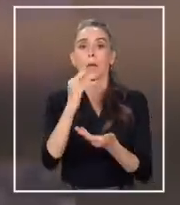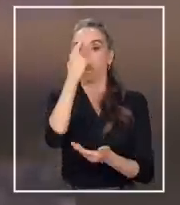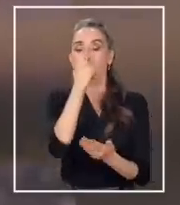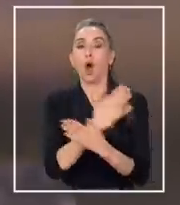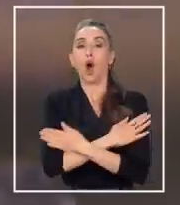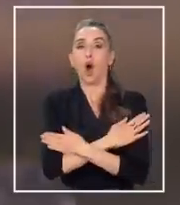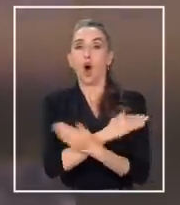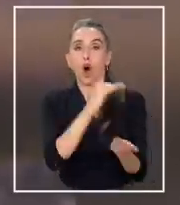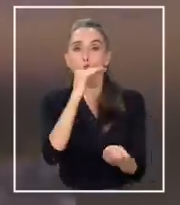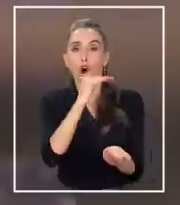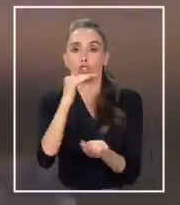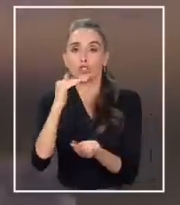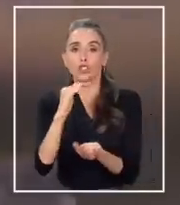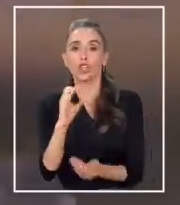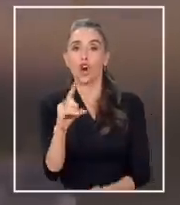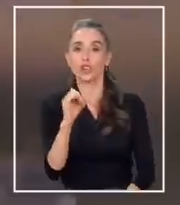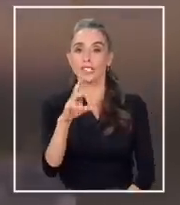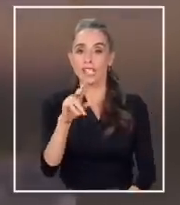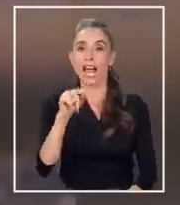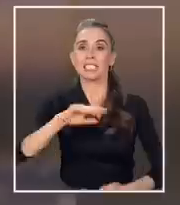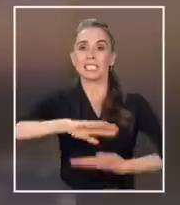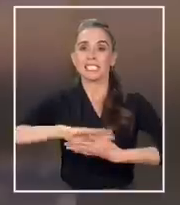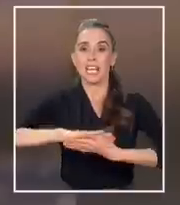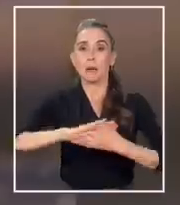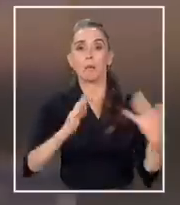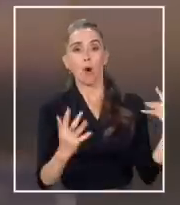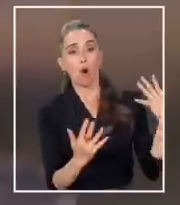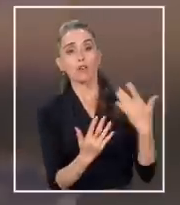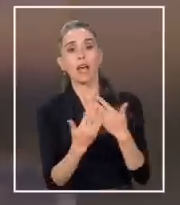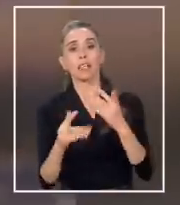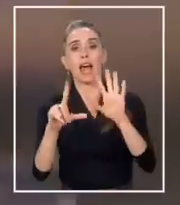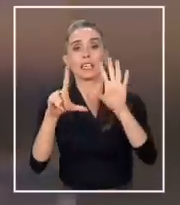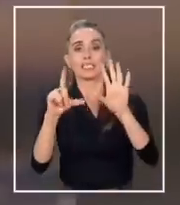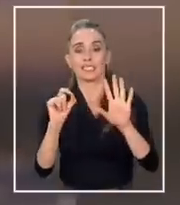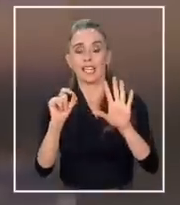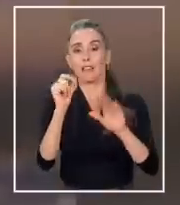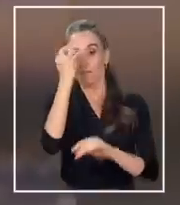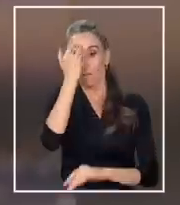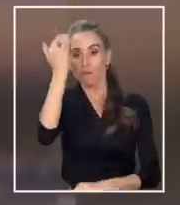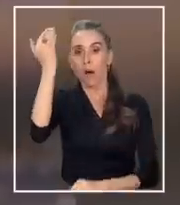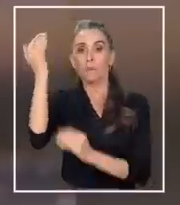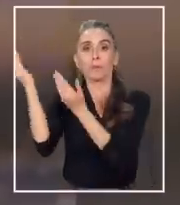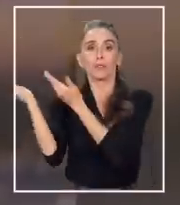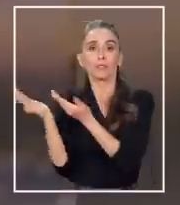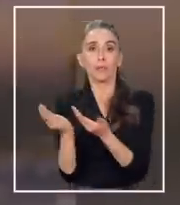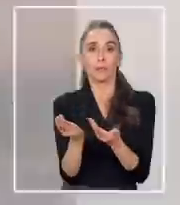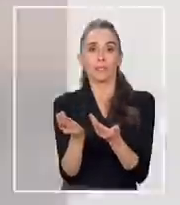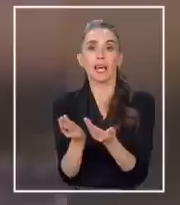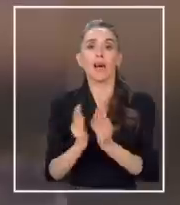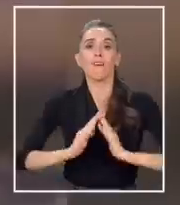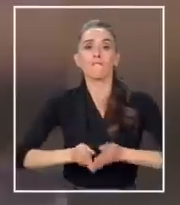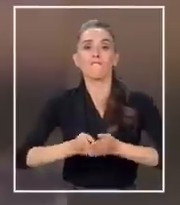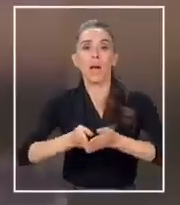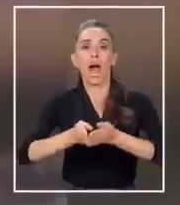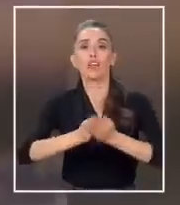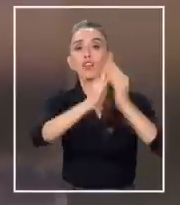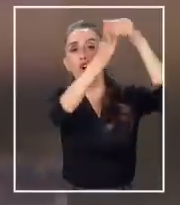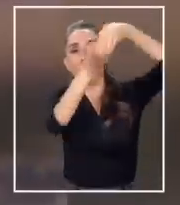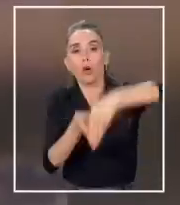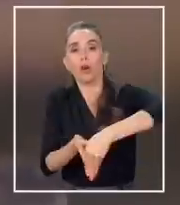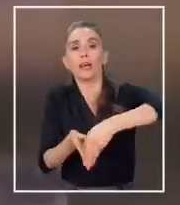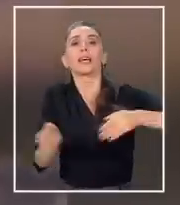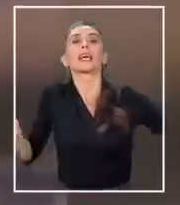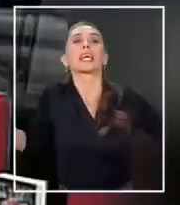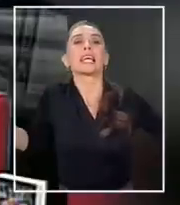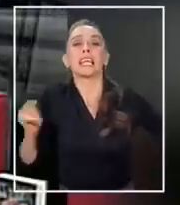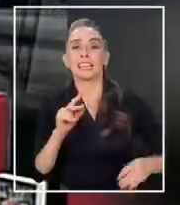o de los Oscar. Esta es la ceremonia número 70. La gran estrella invitada es el Titanic. Augusto. Muy